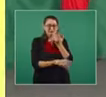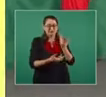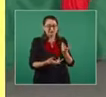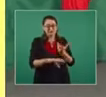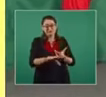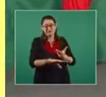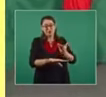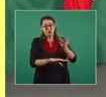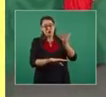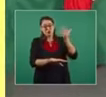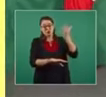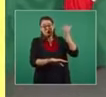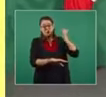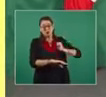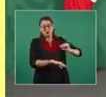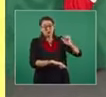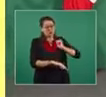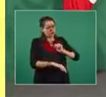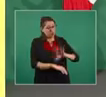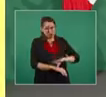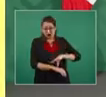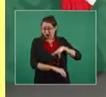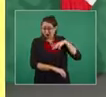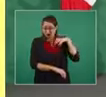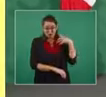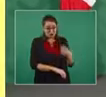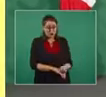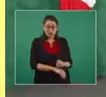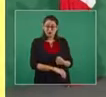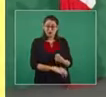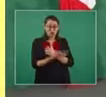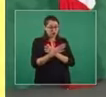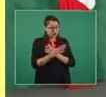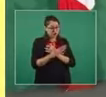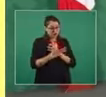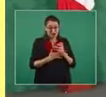excesos, por autoritarismo que se ejerció